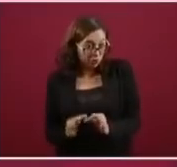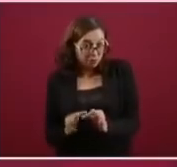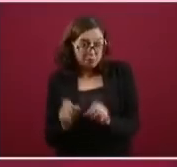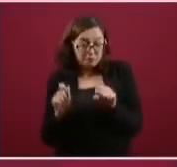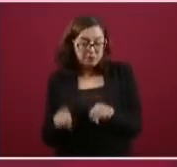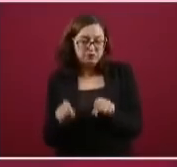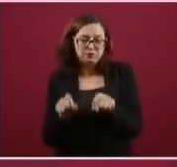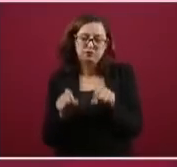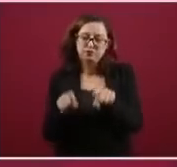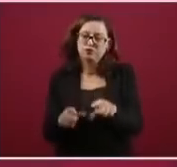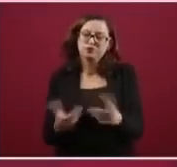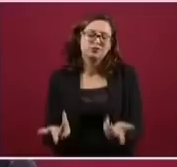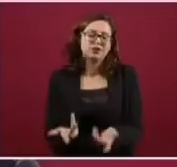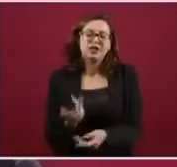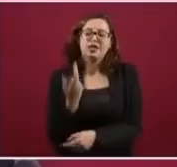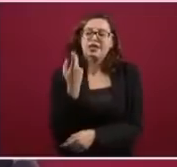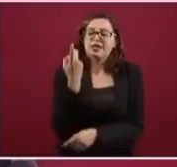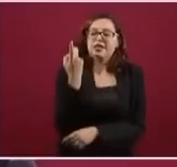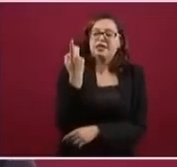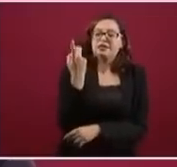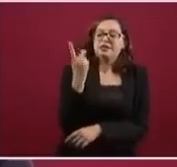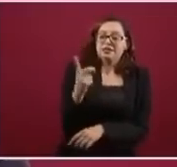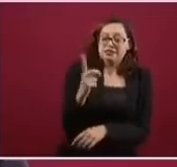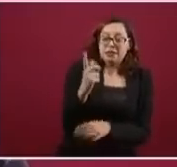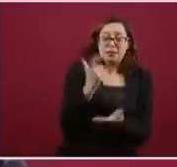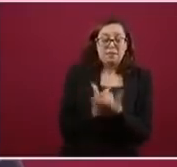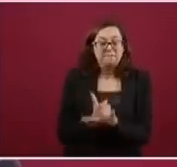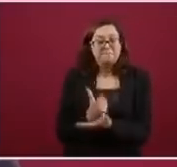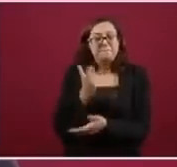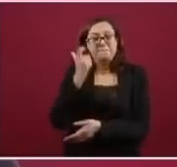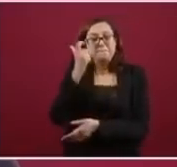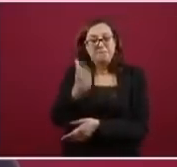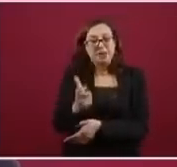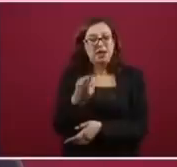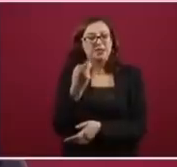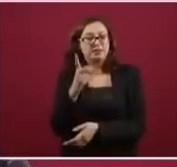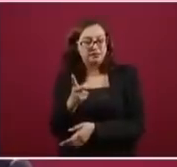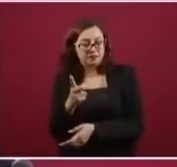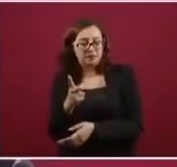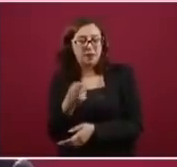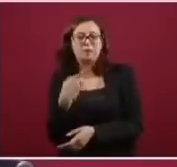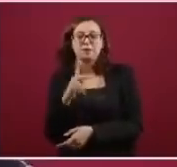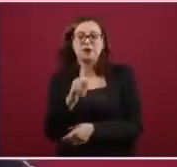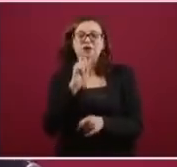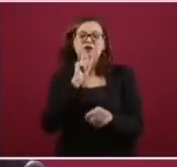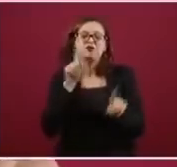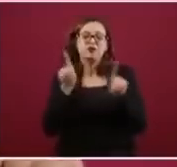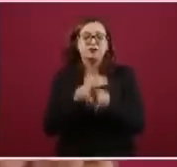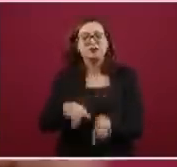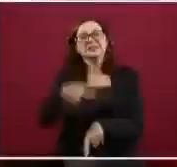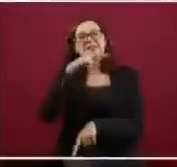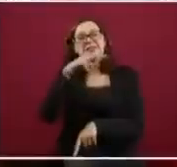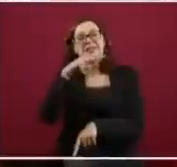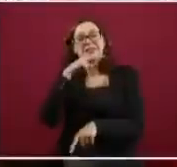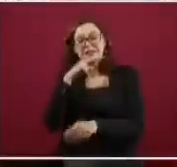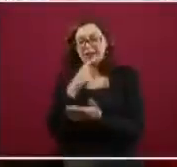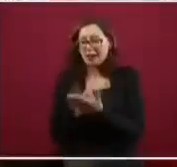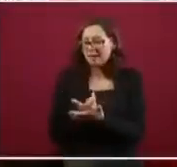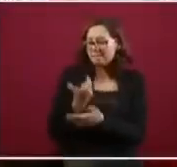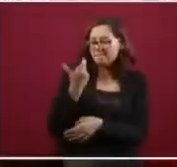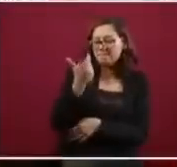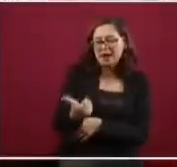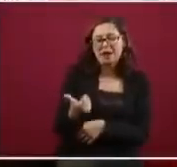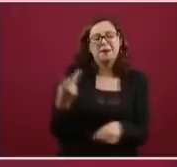el mes de diciembre se paga el salario de diciembre pero también se pague el aguinaldo del aguinaldo de tal forma que si tuvieras la